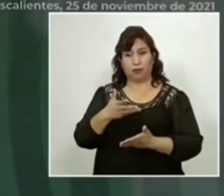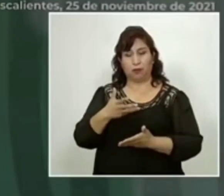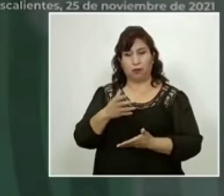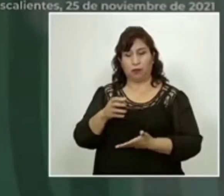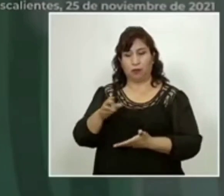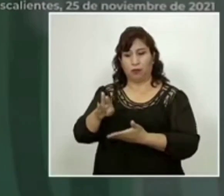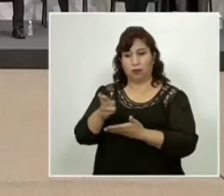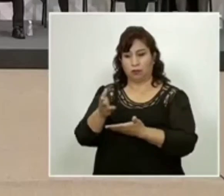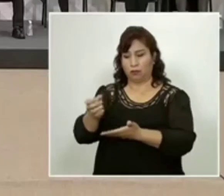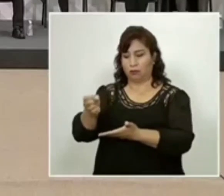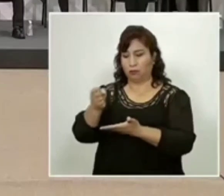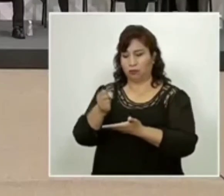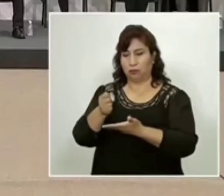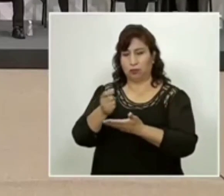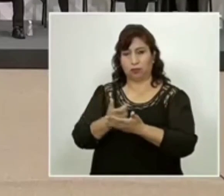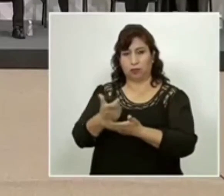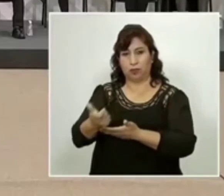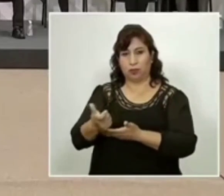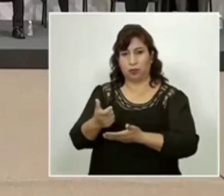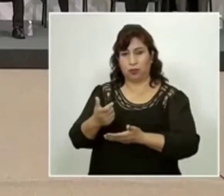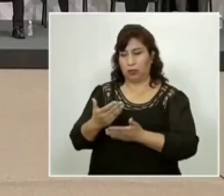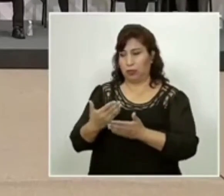recibió su pago.